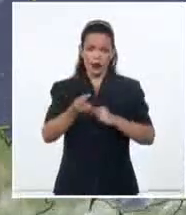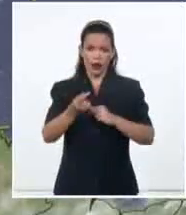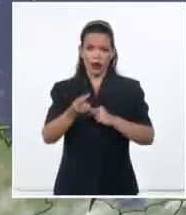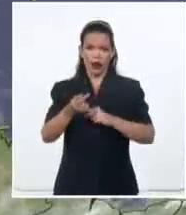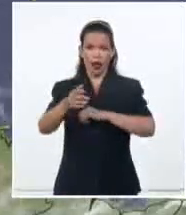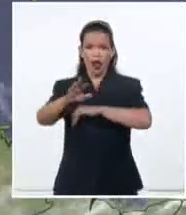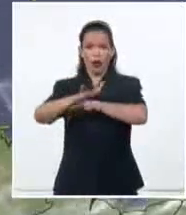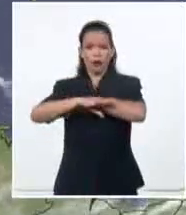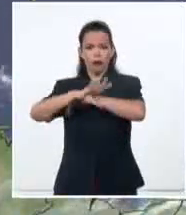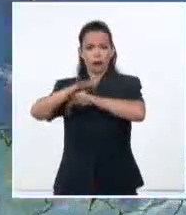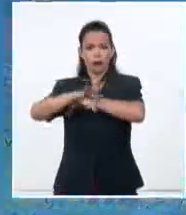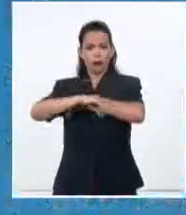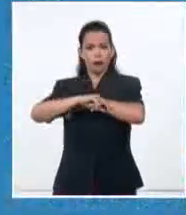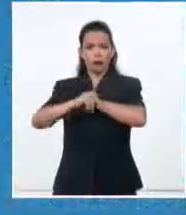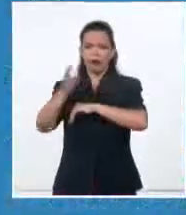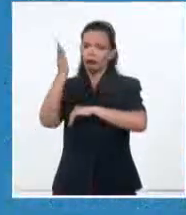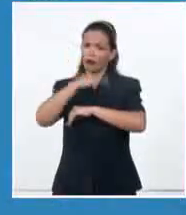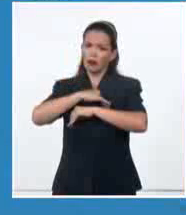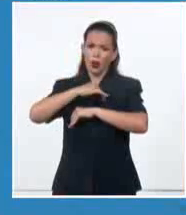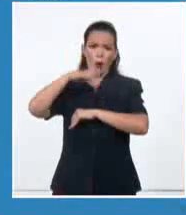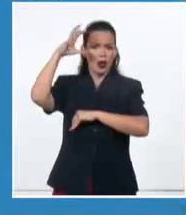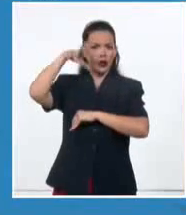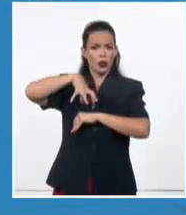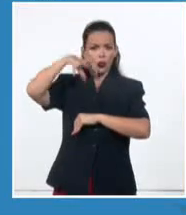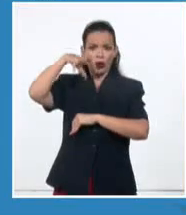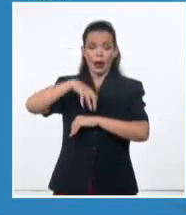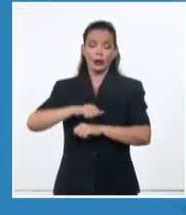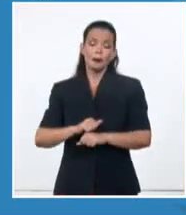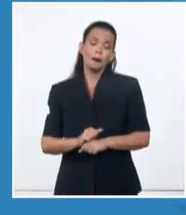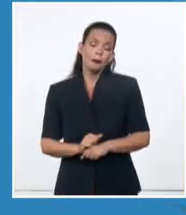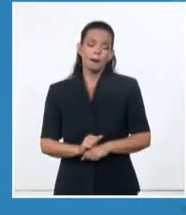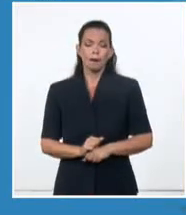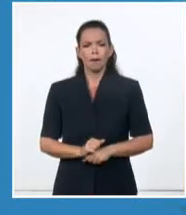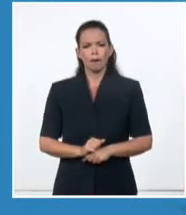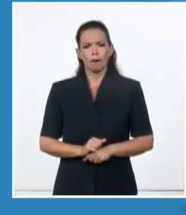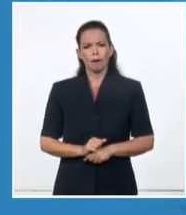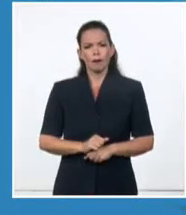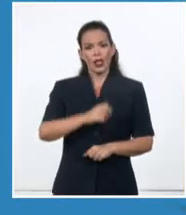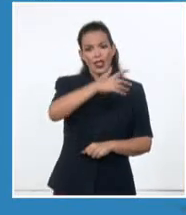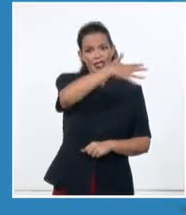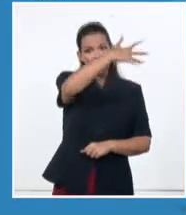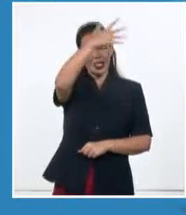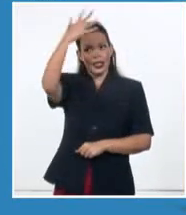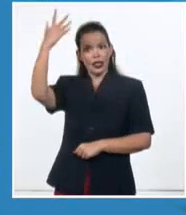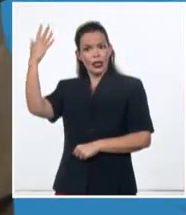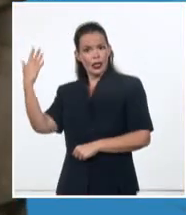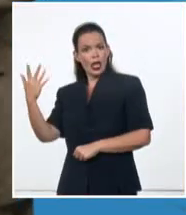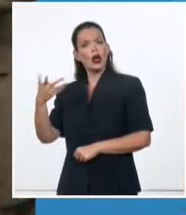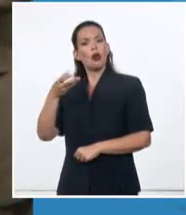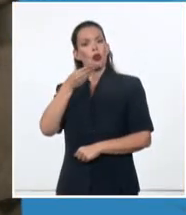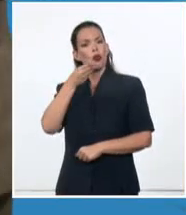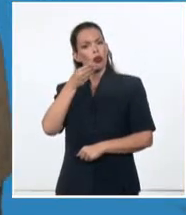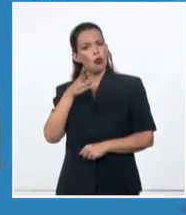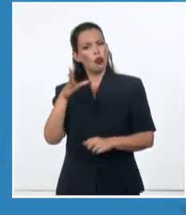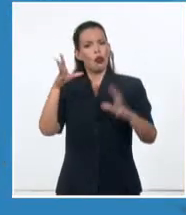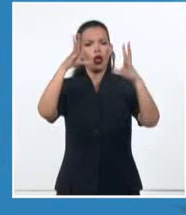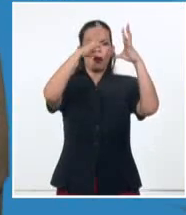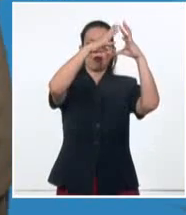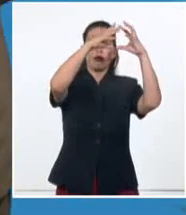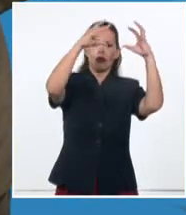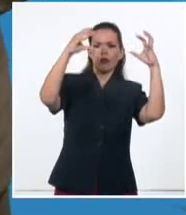pero no producen precipitación. Por eso en el pronóstico vamos a tener cielo parcialmente nublado, llegará a